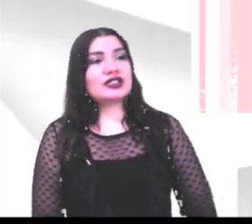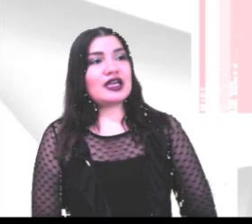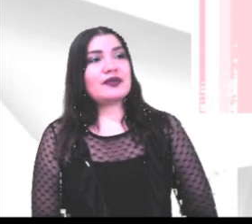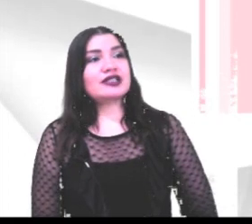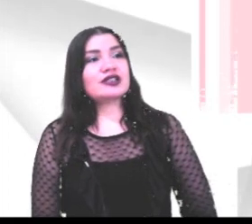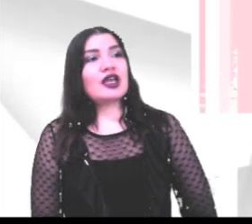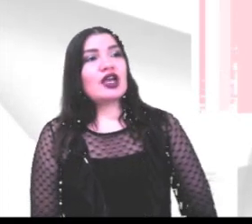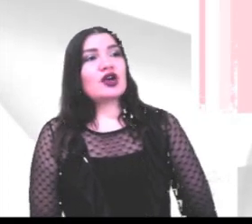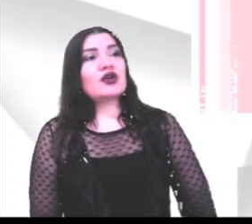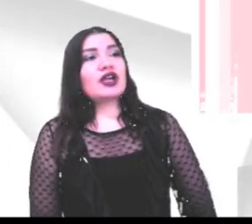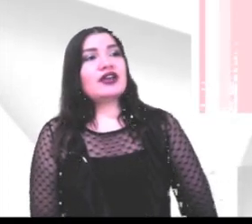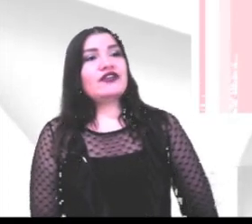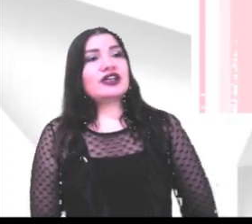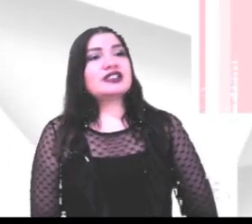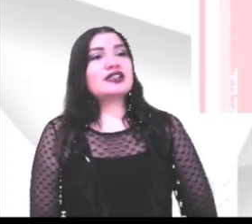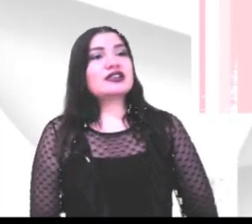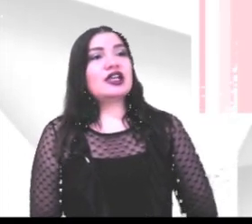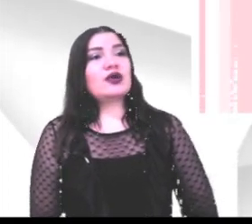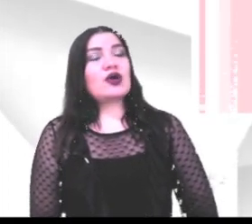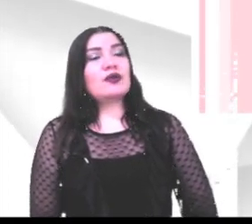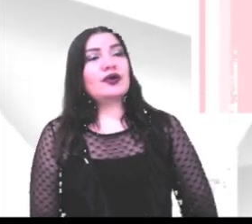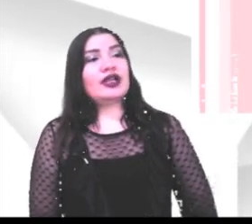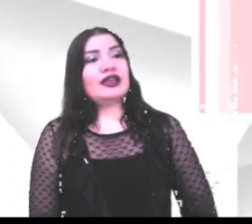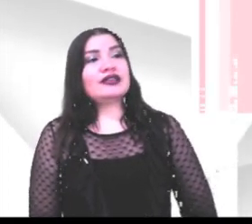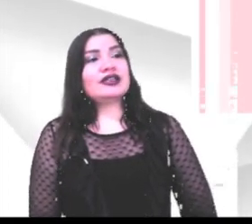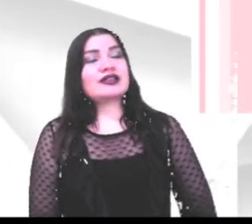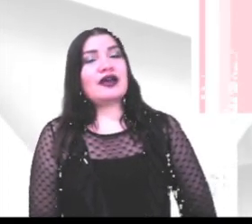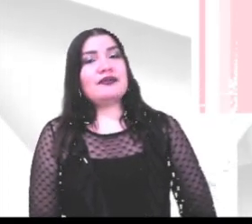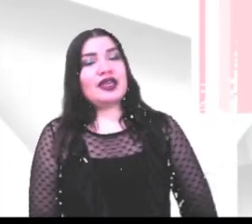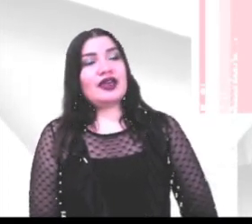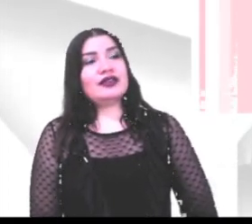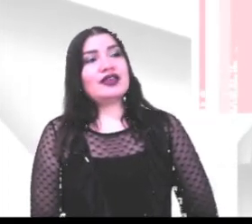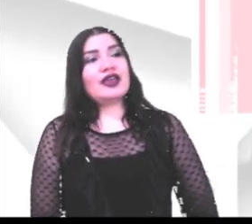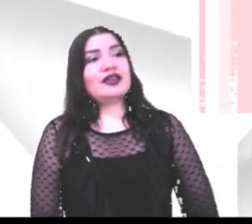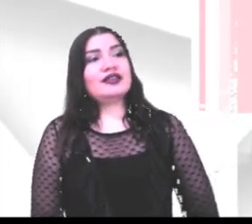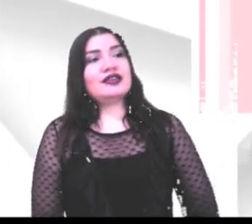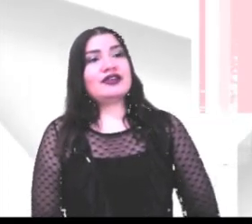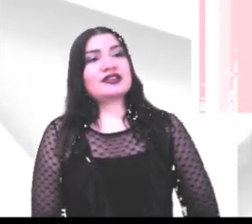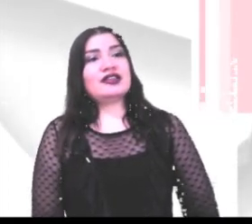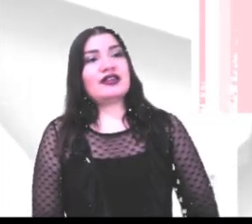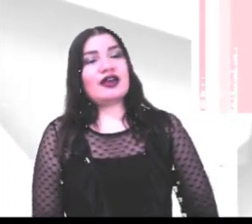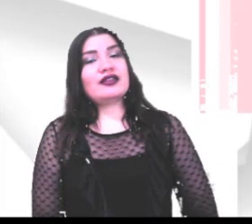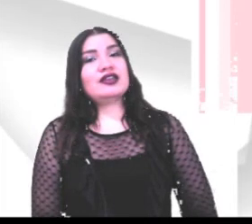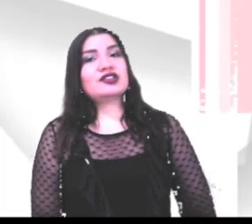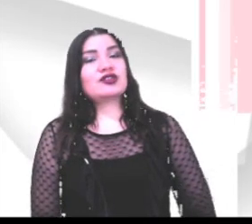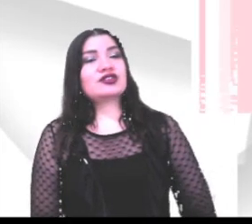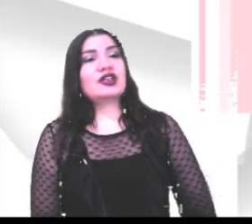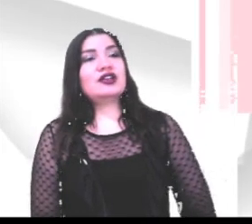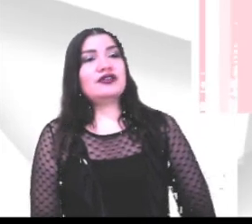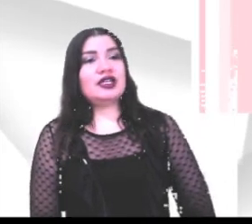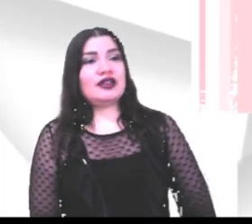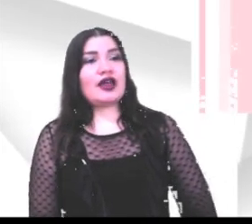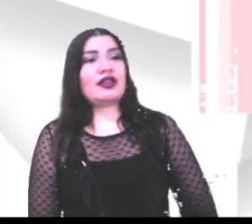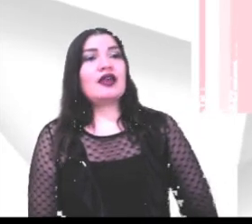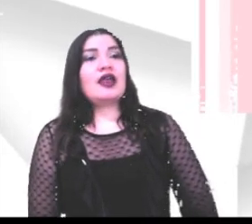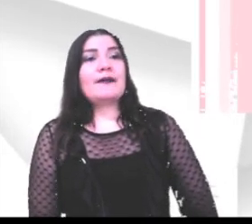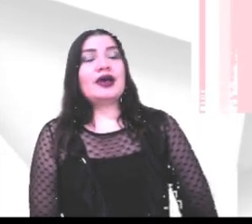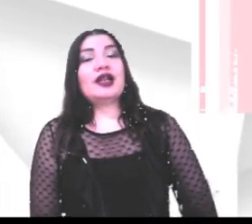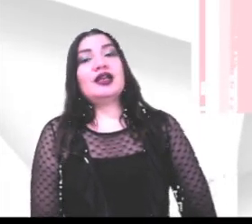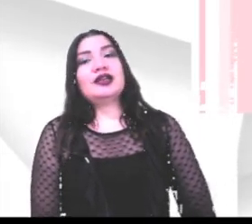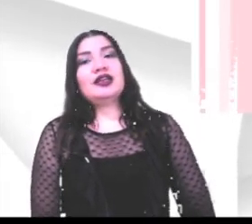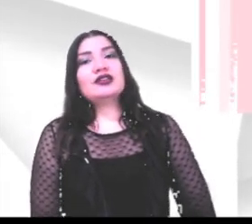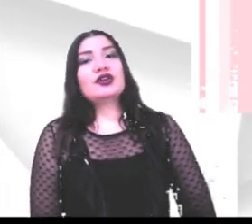ecosistemas con énfasis en los componentes ambiente diversidad y sostenibilidad